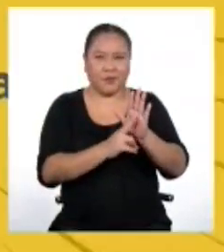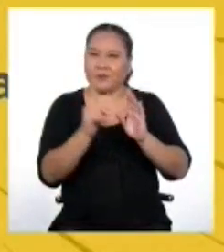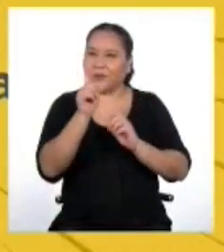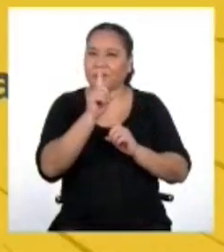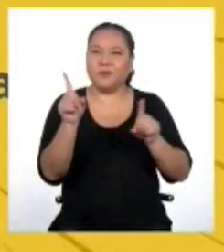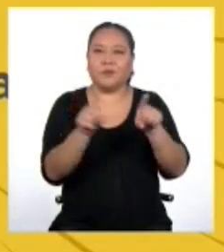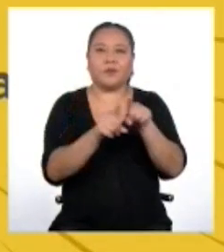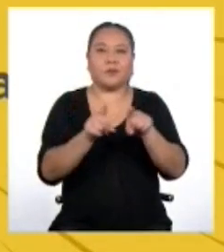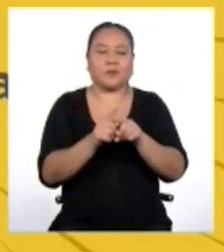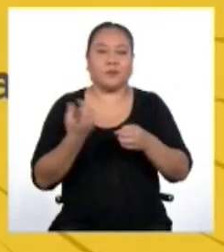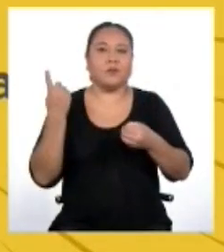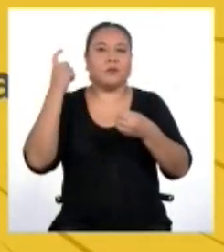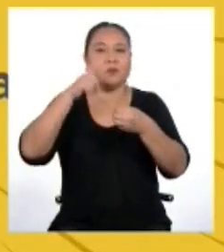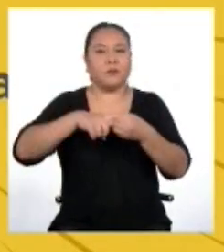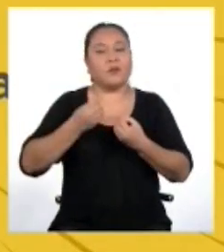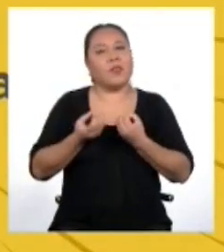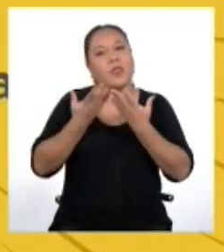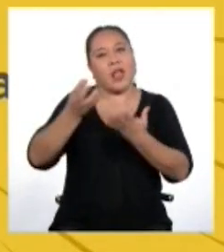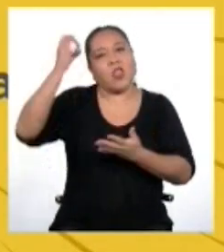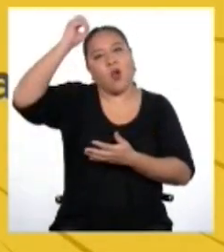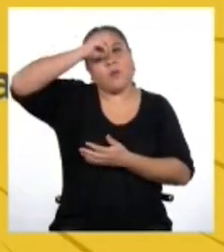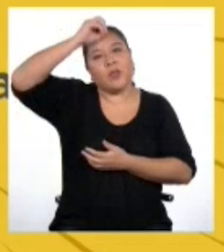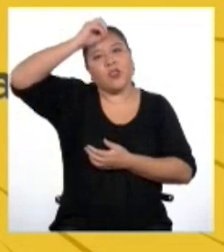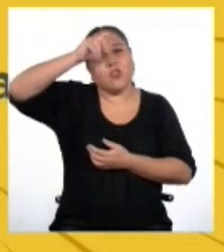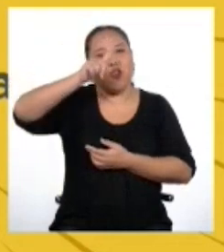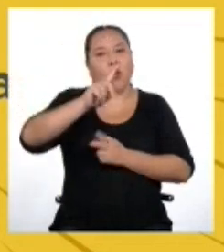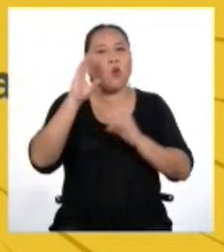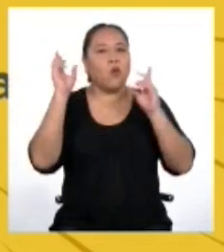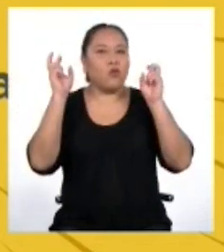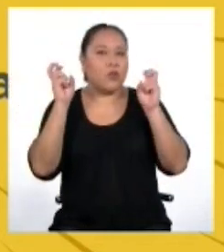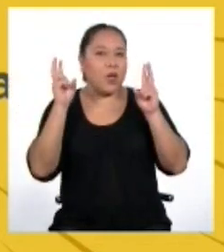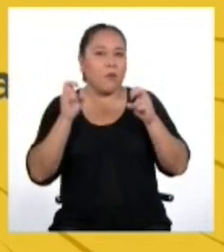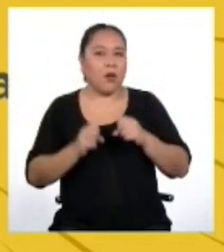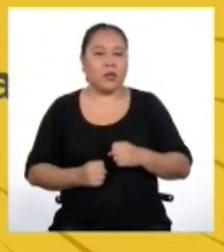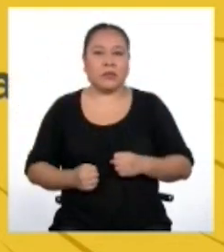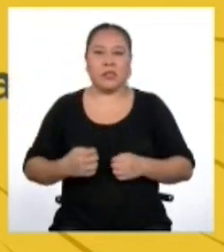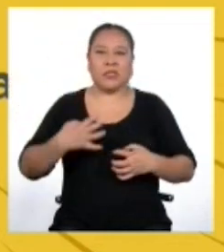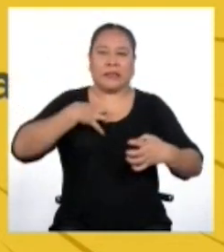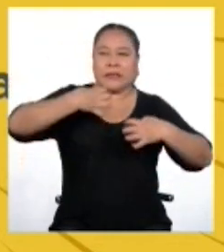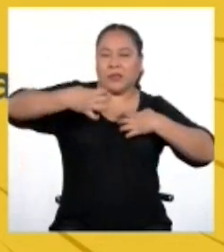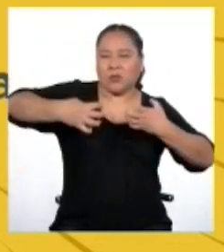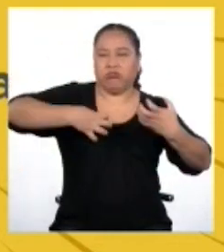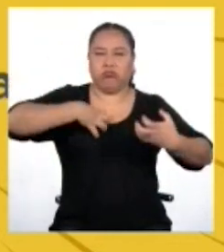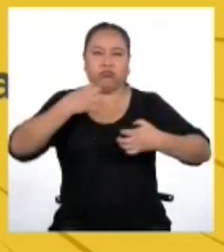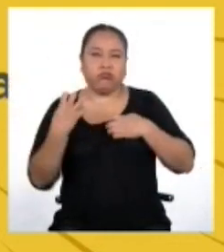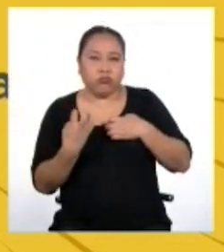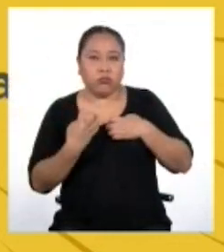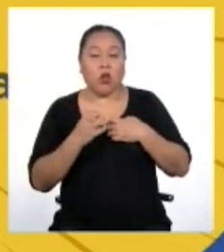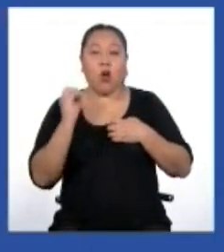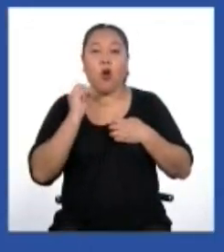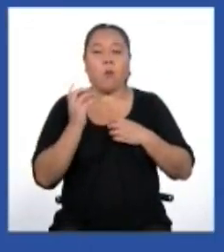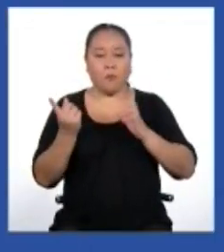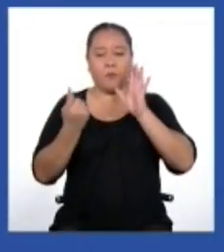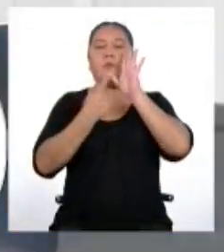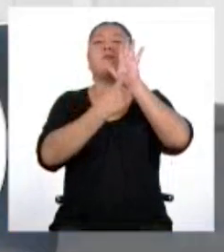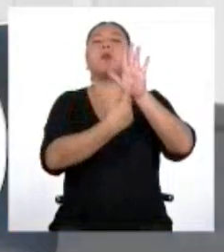Podemos participar opinando sobre algún tema, protestando o incluso presentándonos como